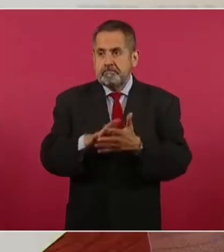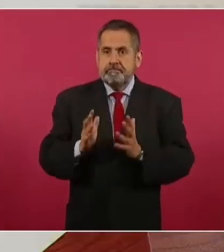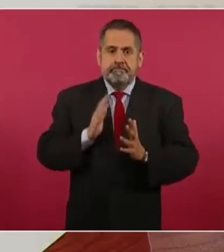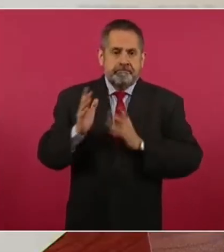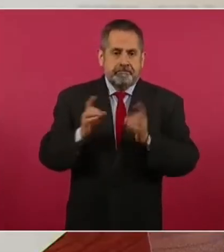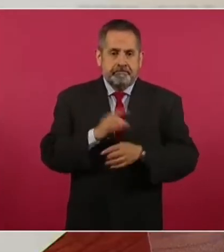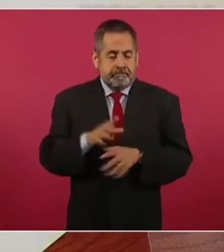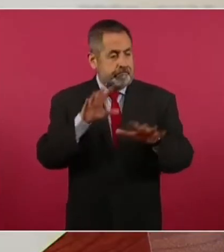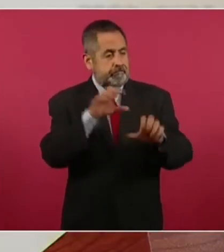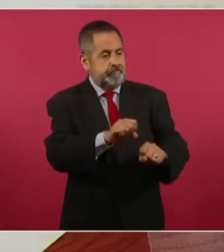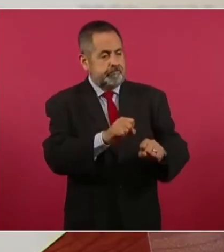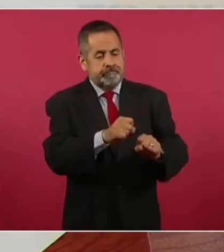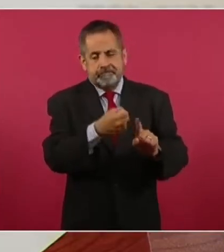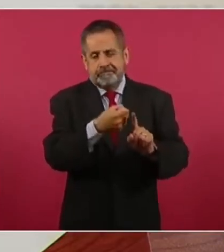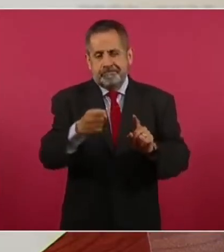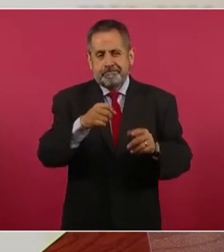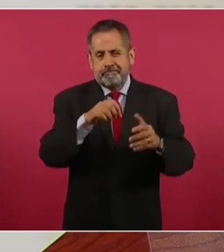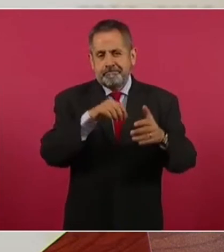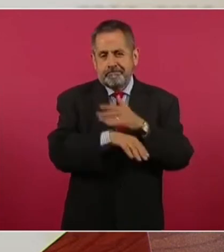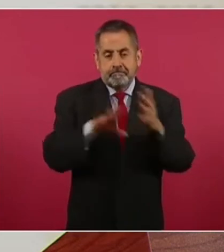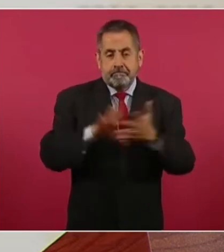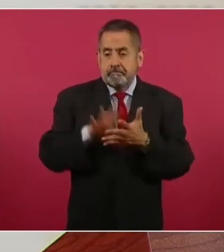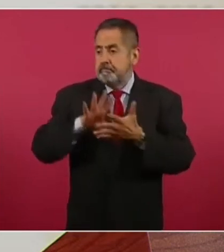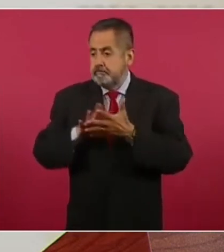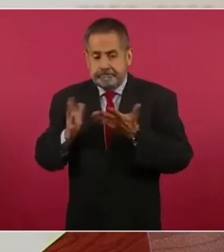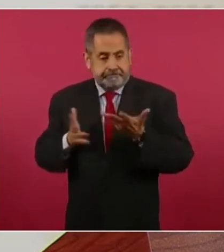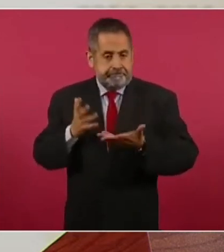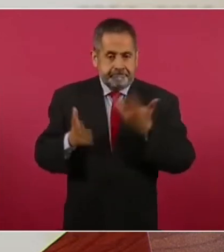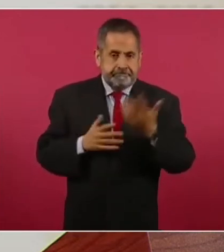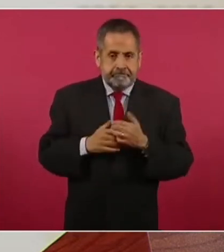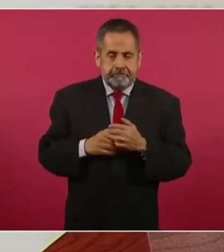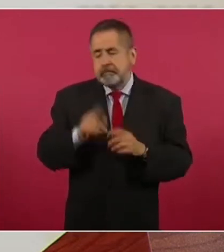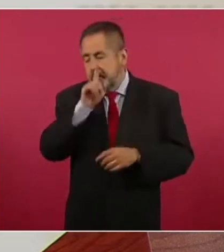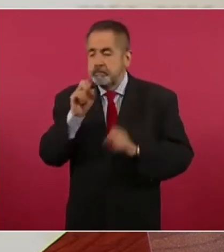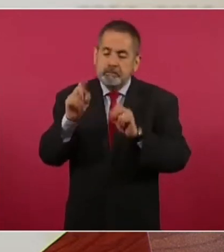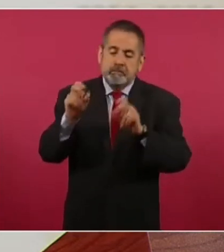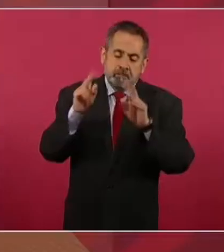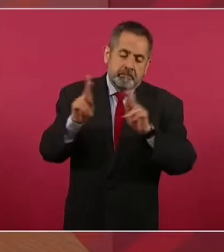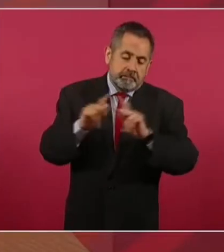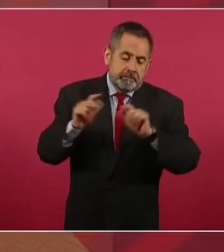y detienen a la persona, y como ya está detenida, pues entonces sí,